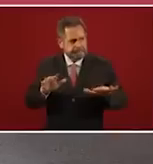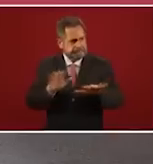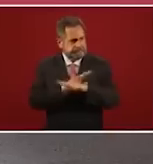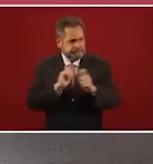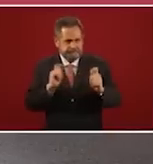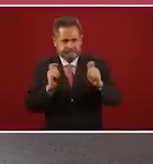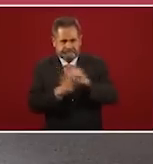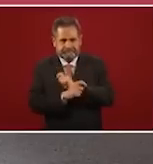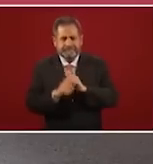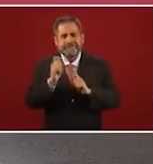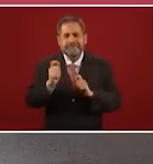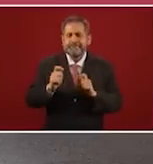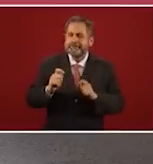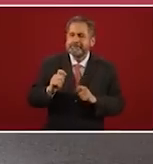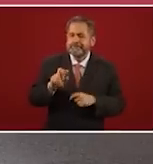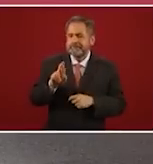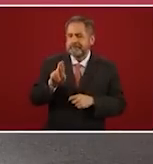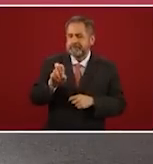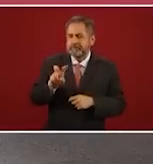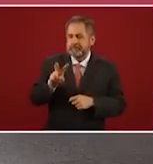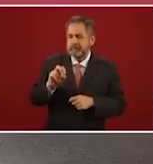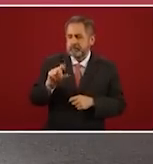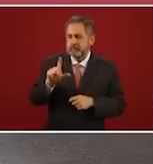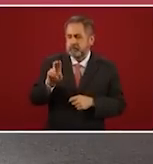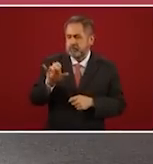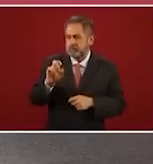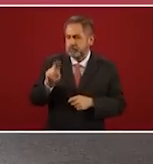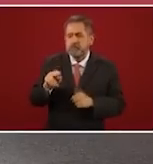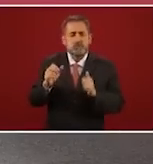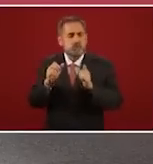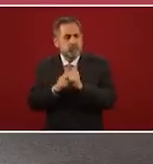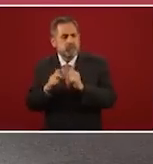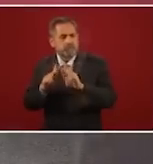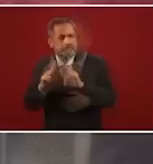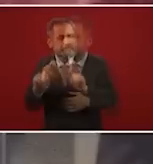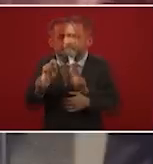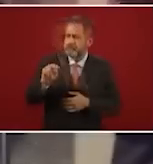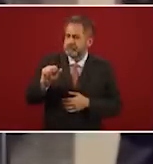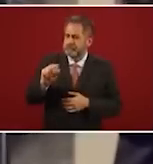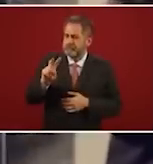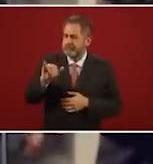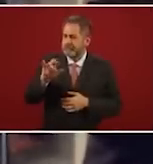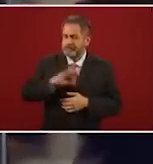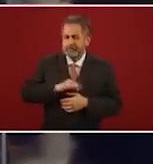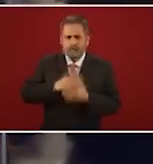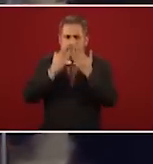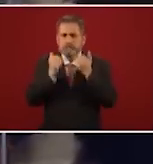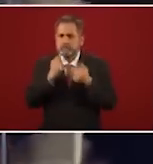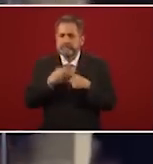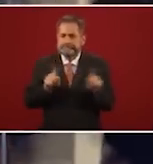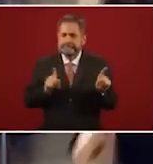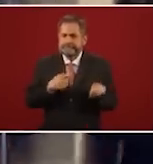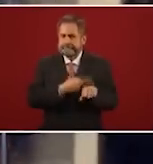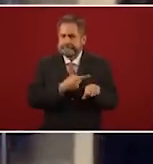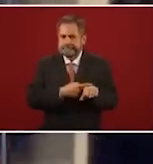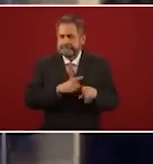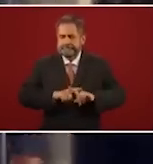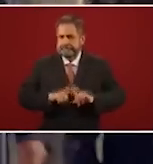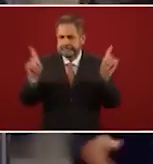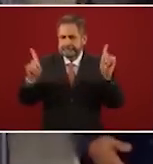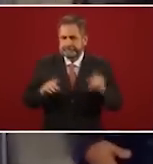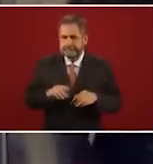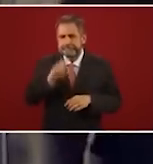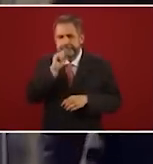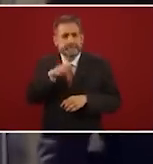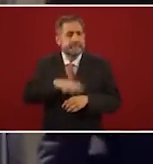pero revolución, sobre todo de las conciencias. Regresando a este tema de la